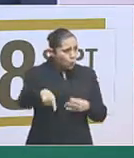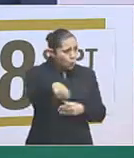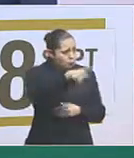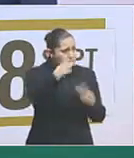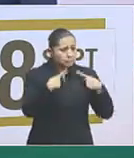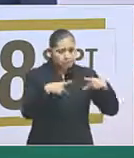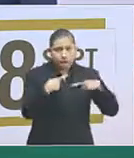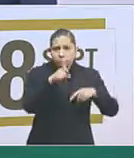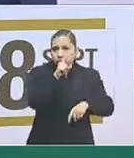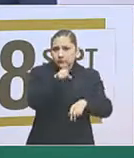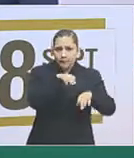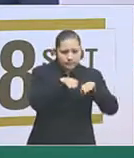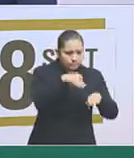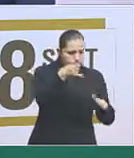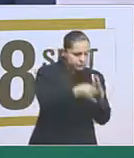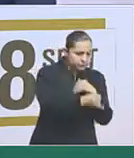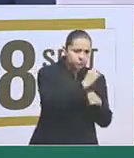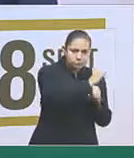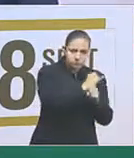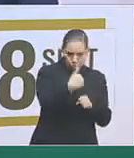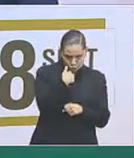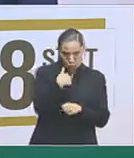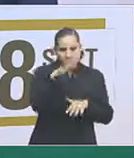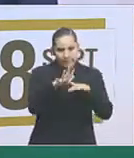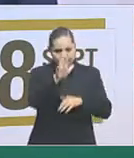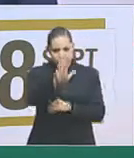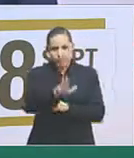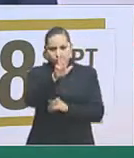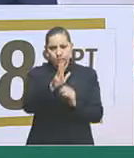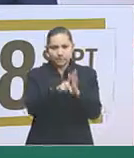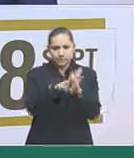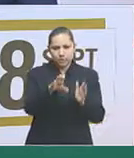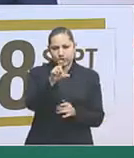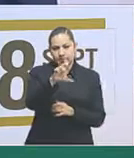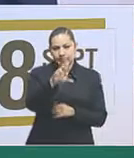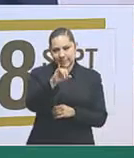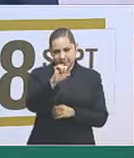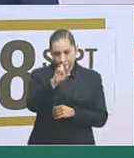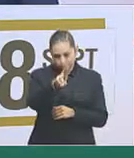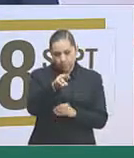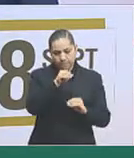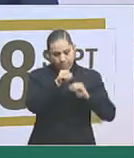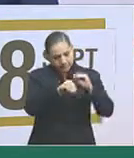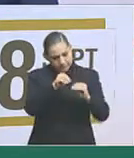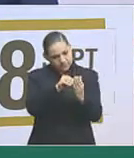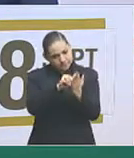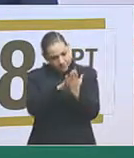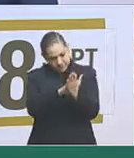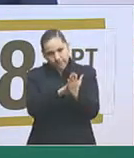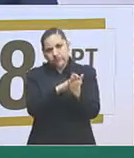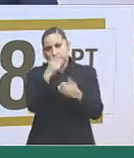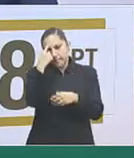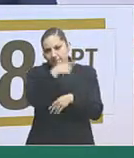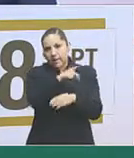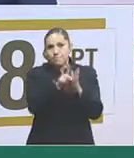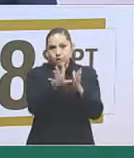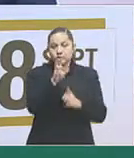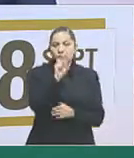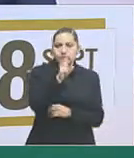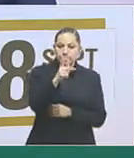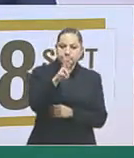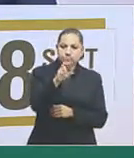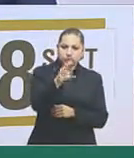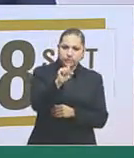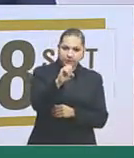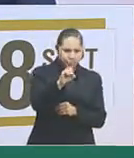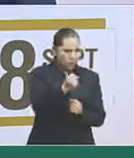miércoles en el periódico excélsior aquí está jesús cantú que es una lectura obligada en el semanario proceso y muchos otros amigos periodistas